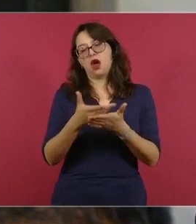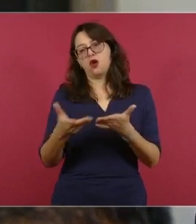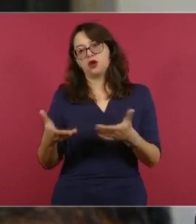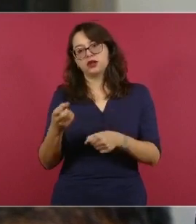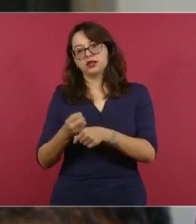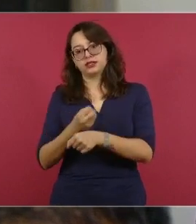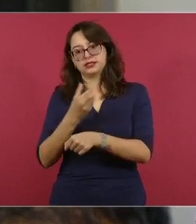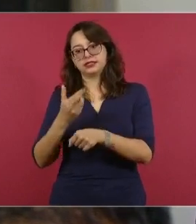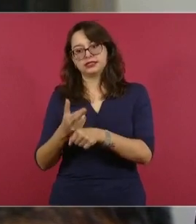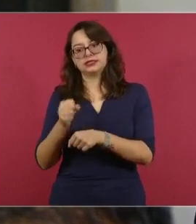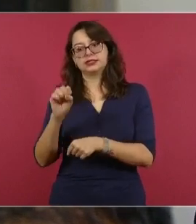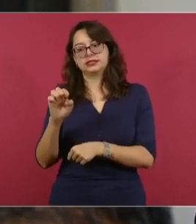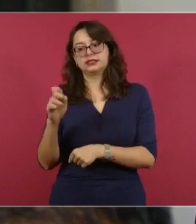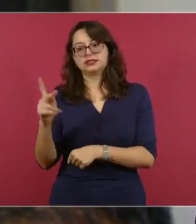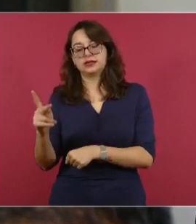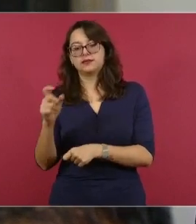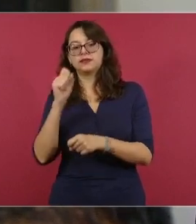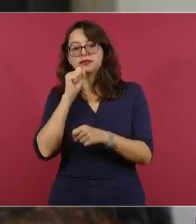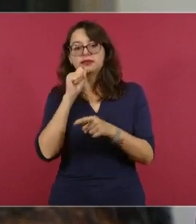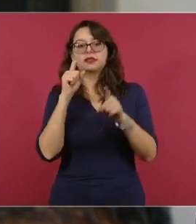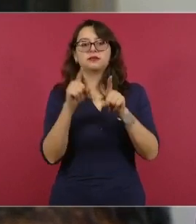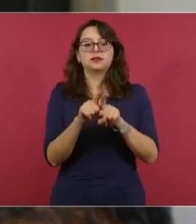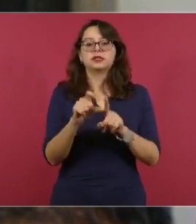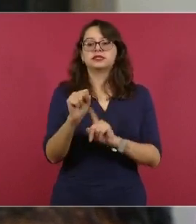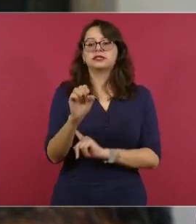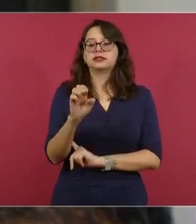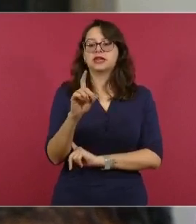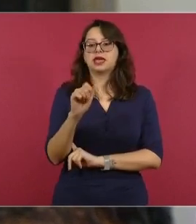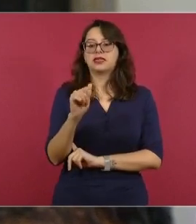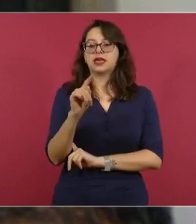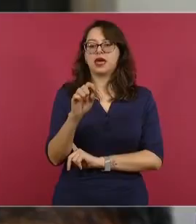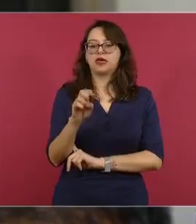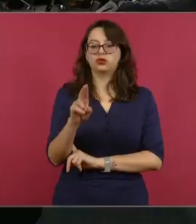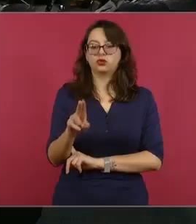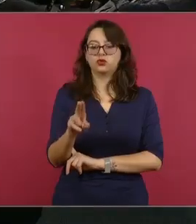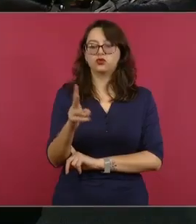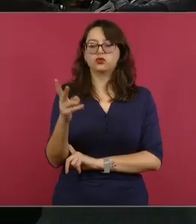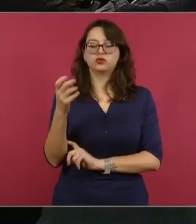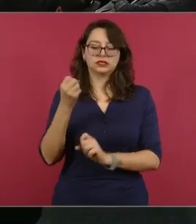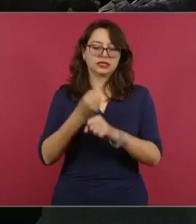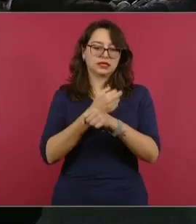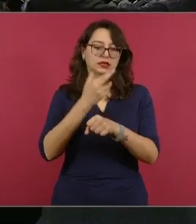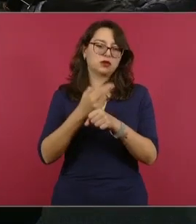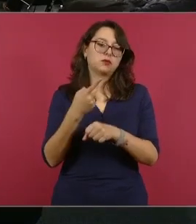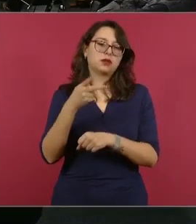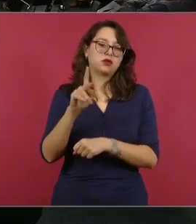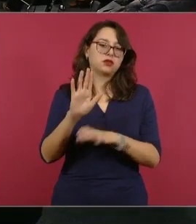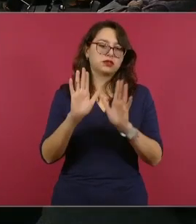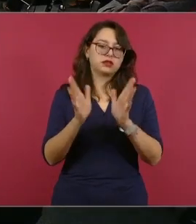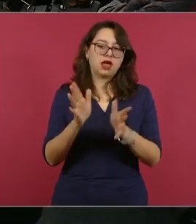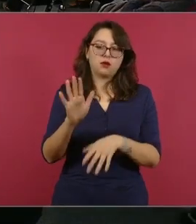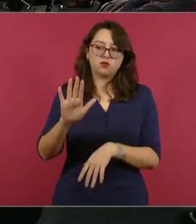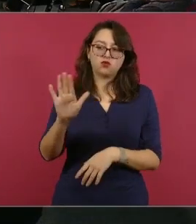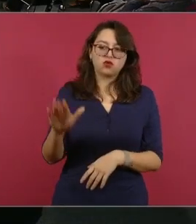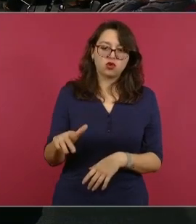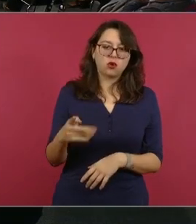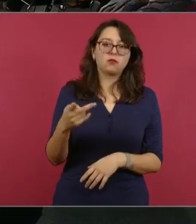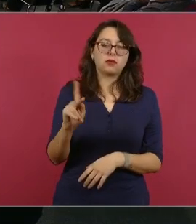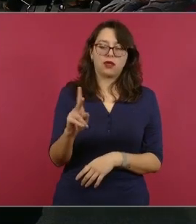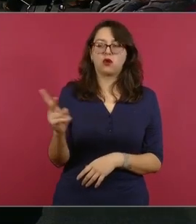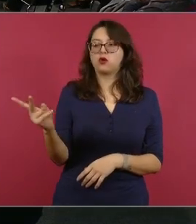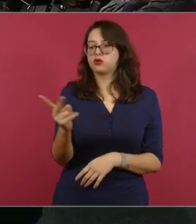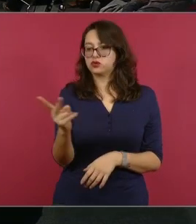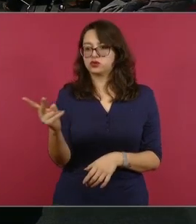el finado que subsecretario de SEDATUM, pues acudieron a Krill para hacer